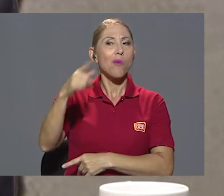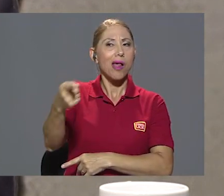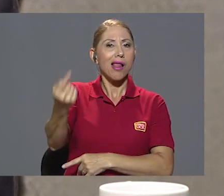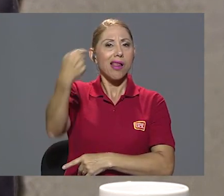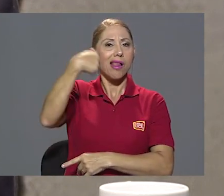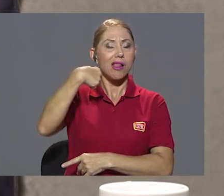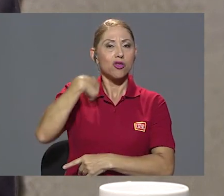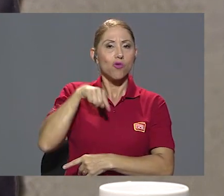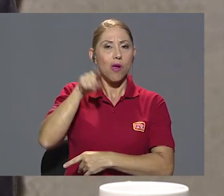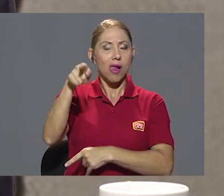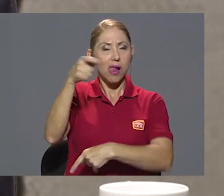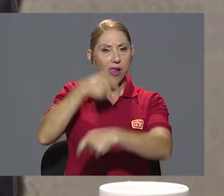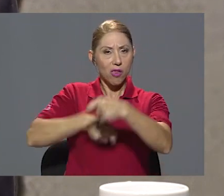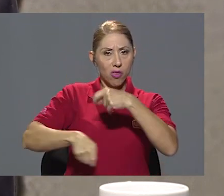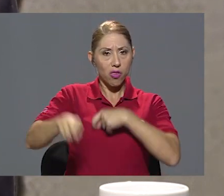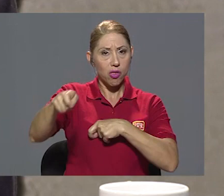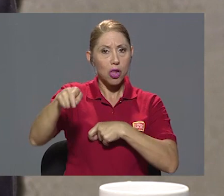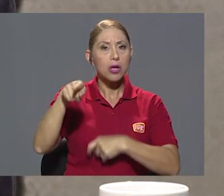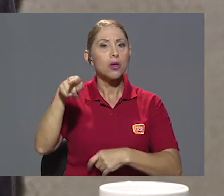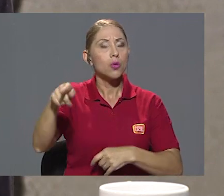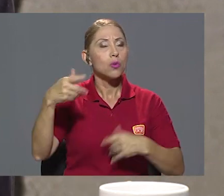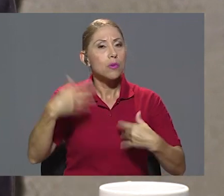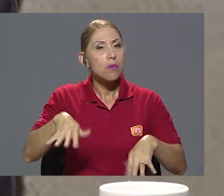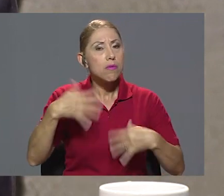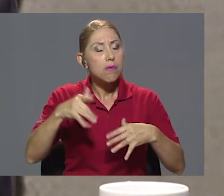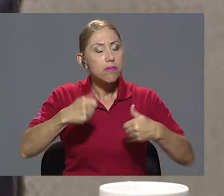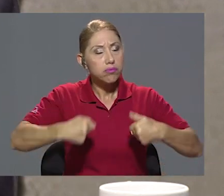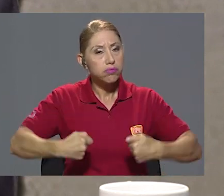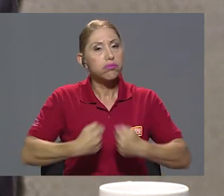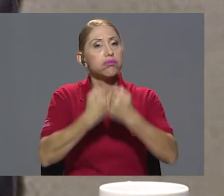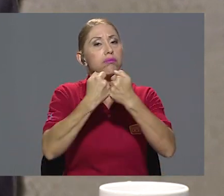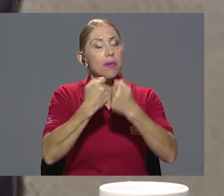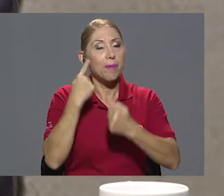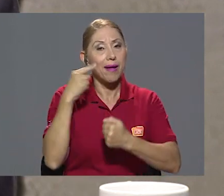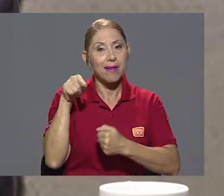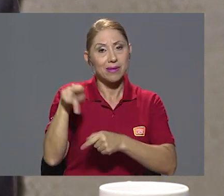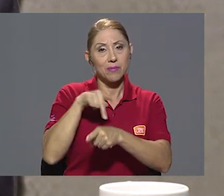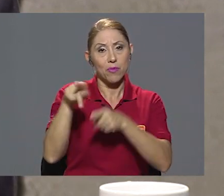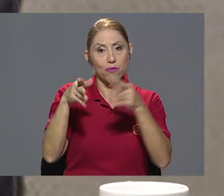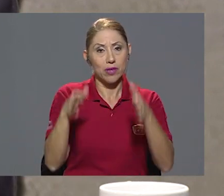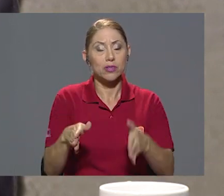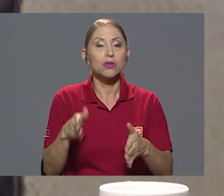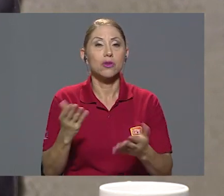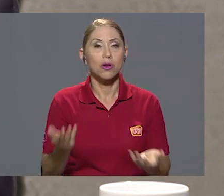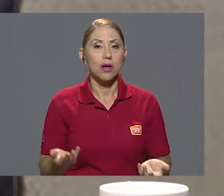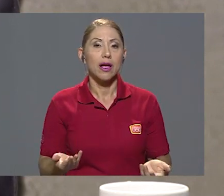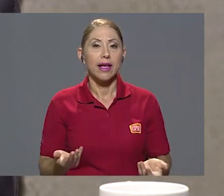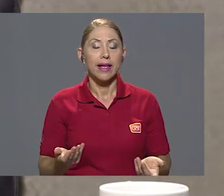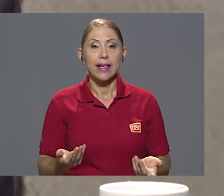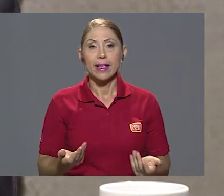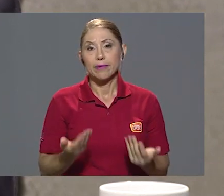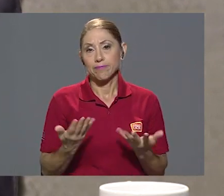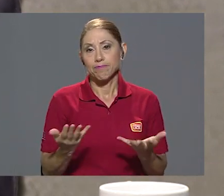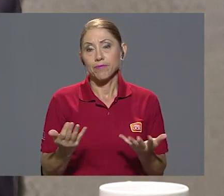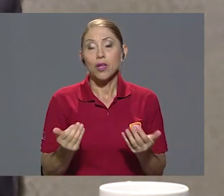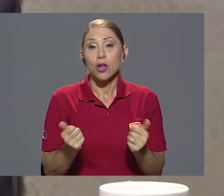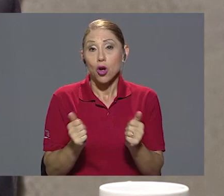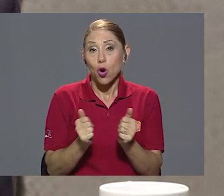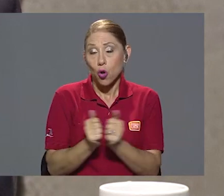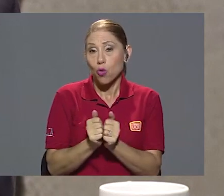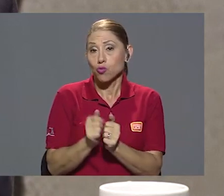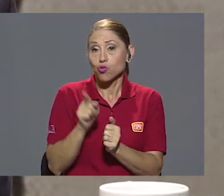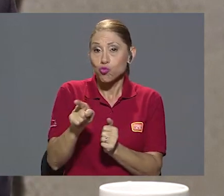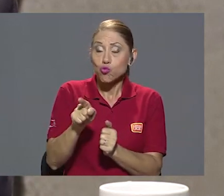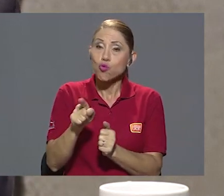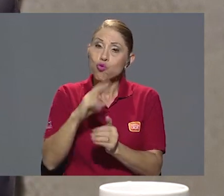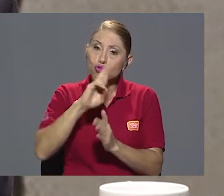el reto es muy grande, ¿verdad? Para esa persona, para ese profesional específico, digamos que en este caso cumple